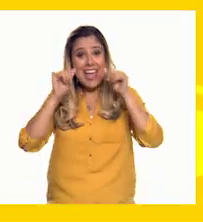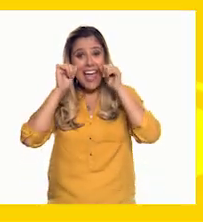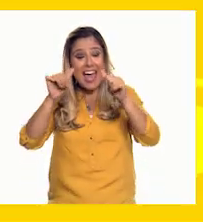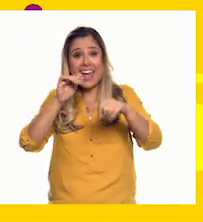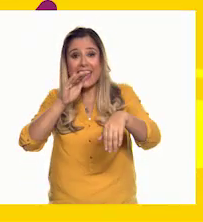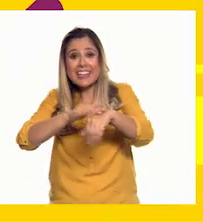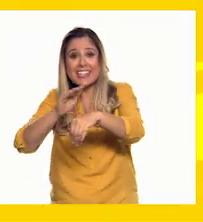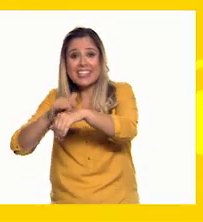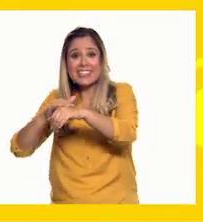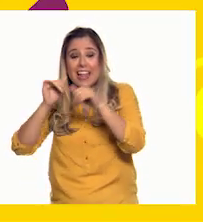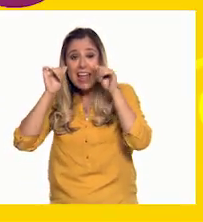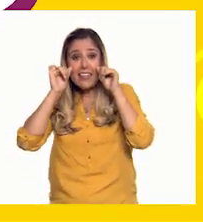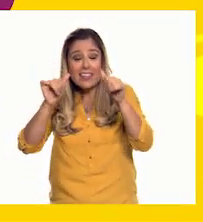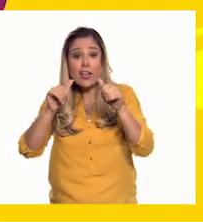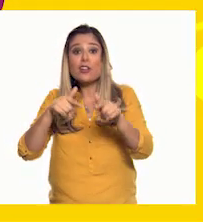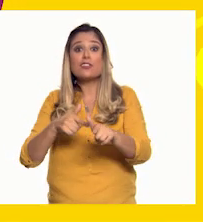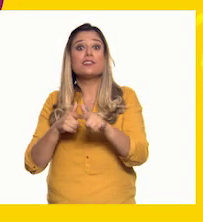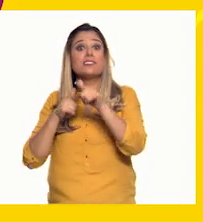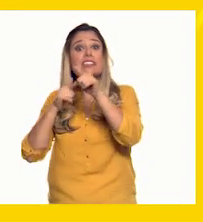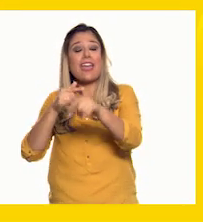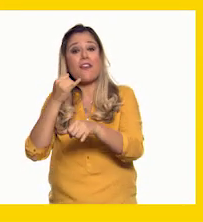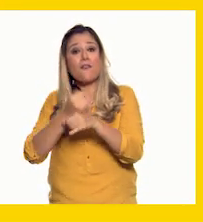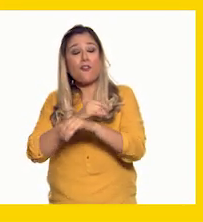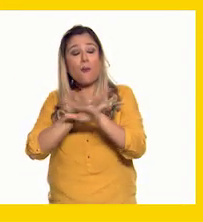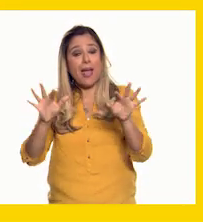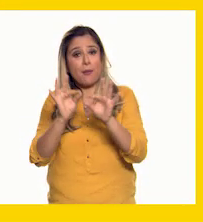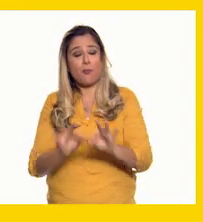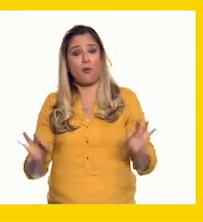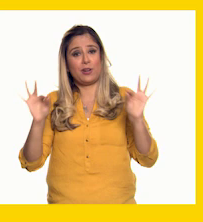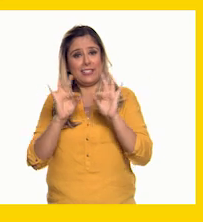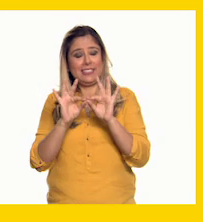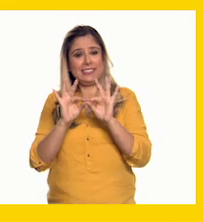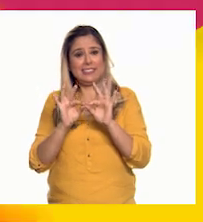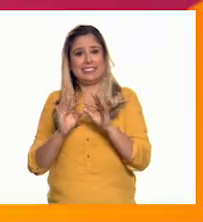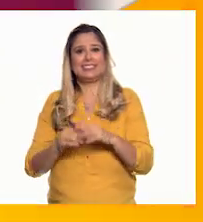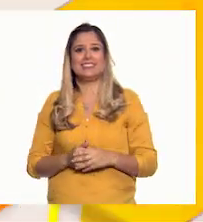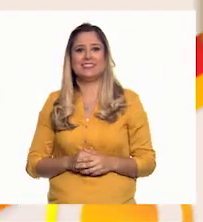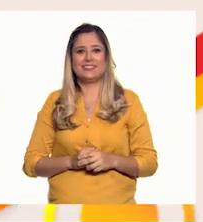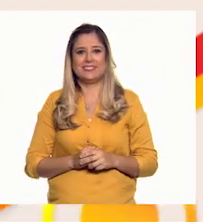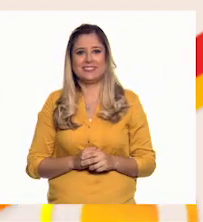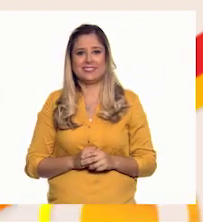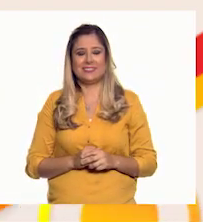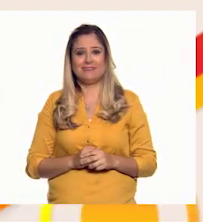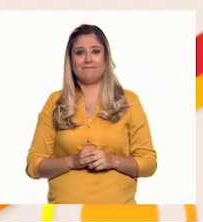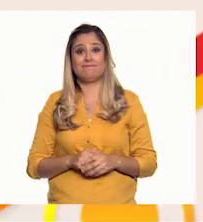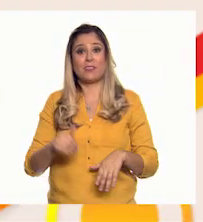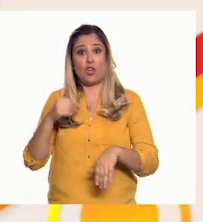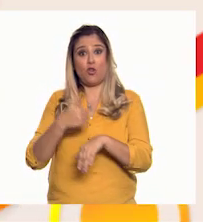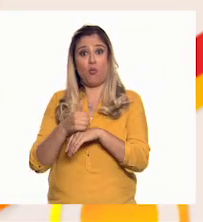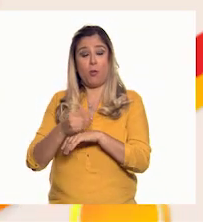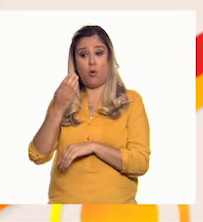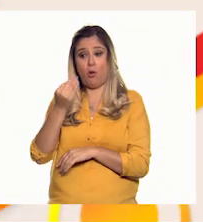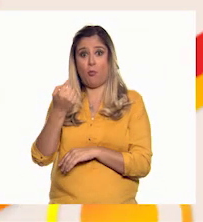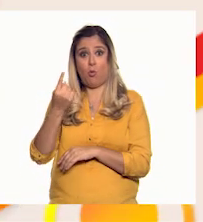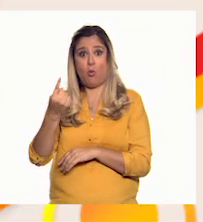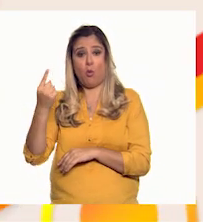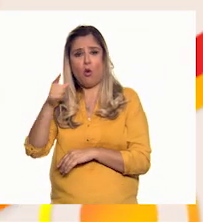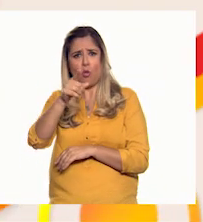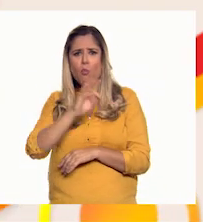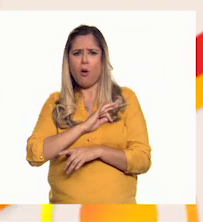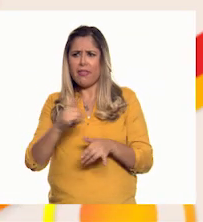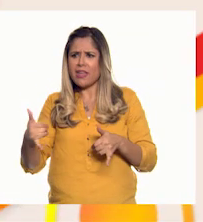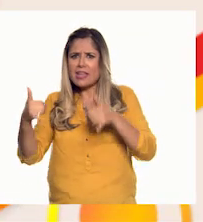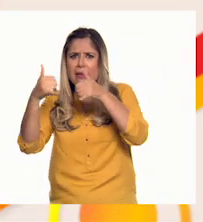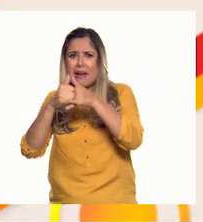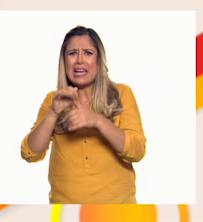¡Atención! ¡Atención! A continuación, información importante. A este número puedes llamar cuando tú o